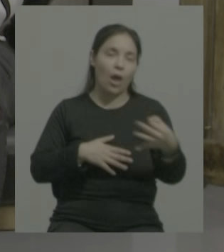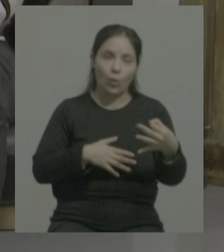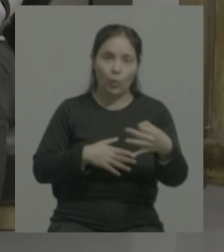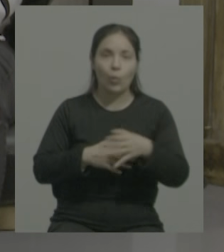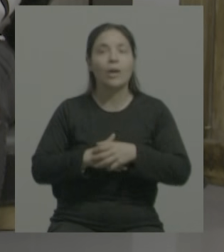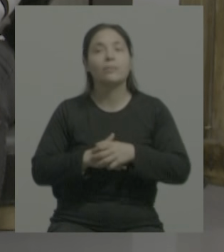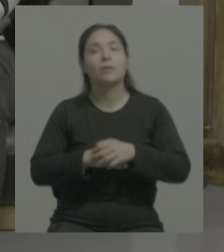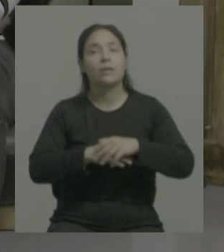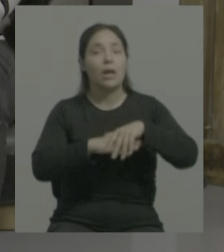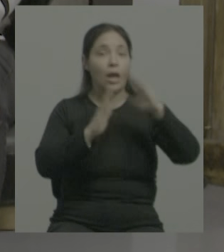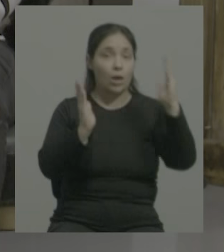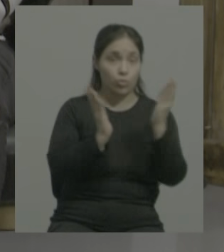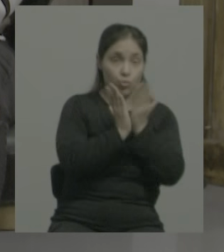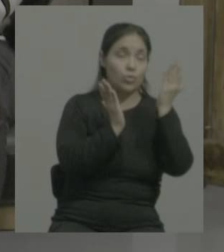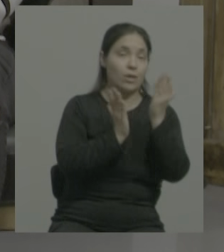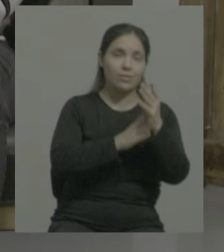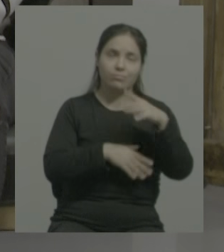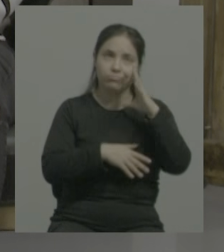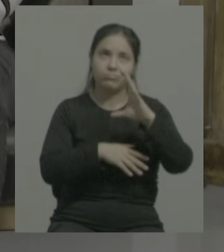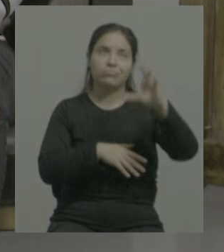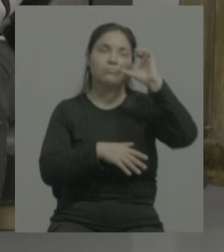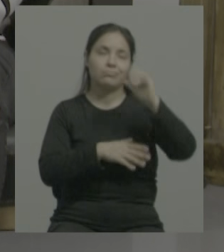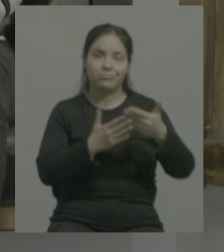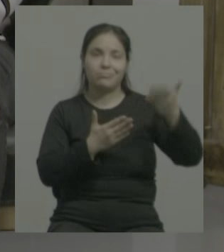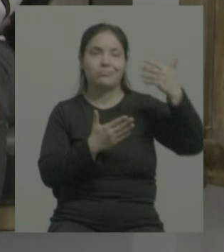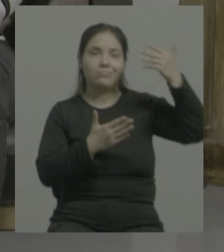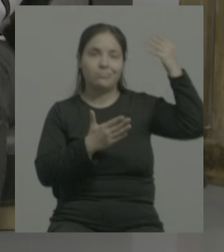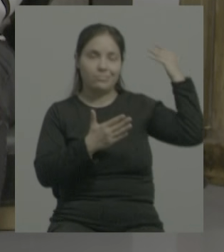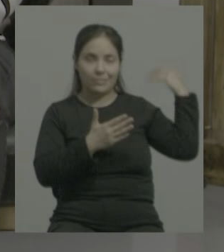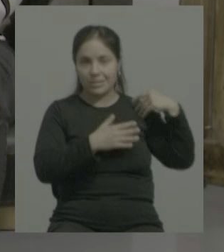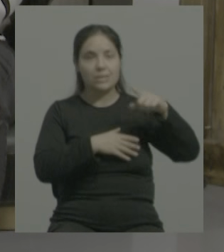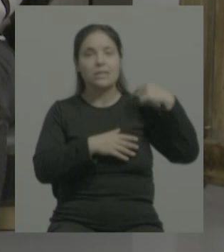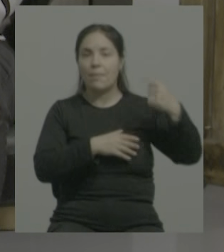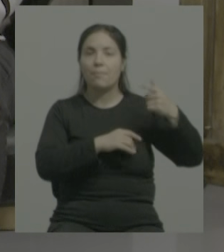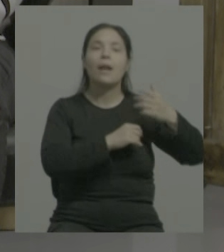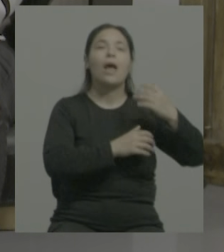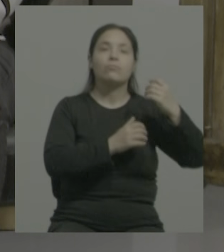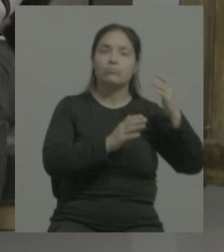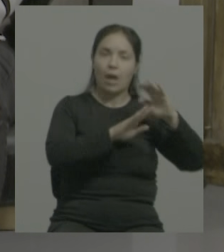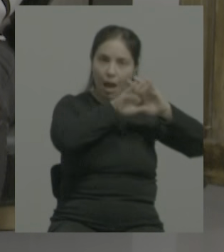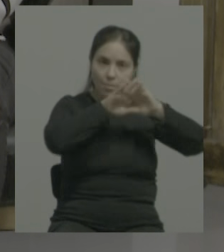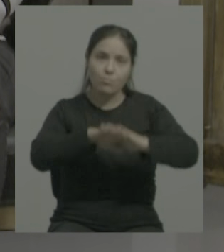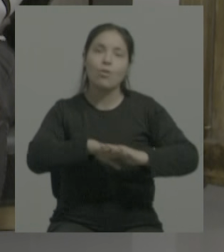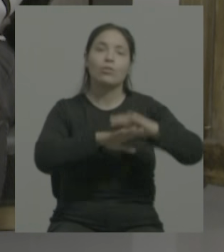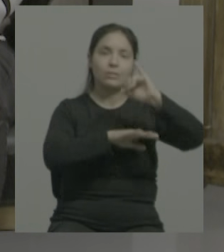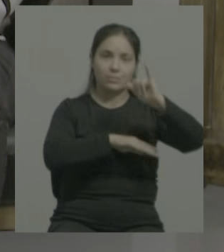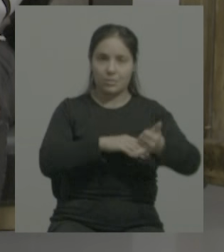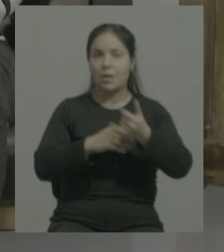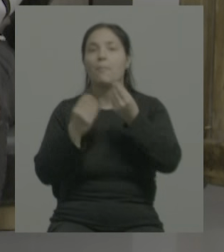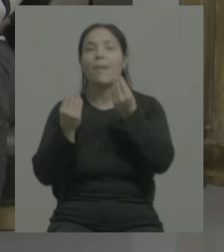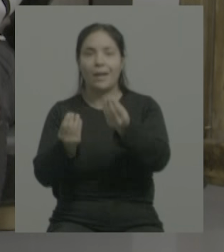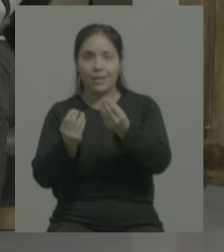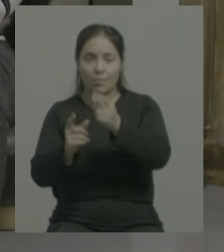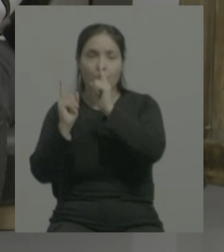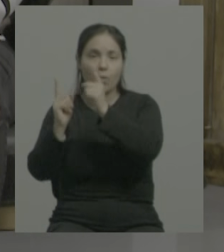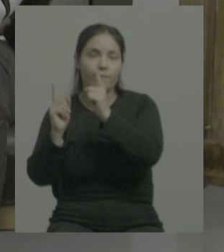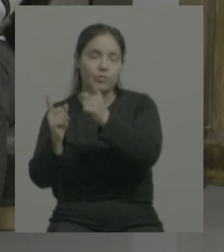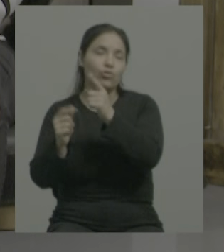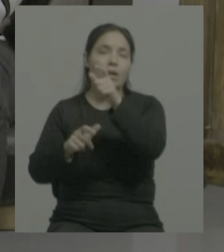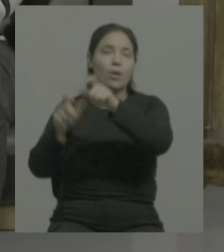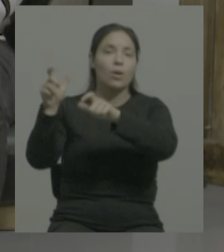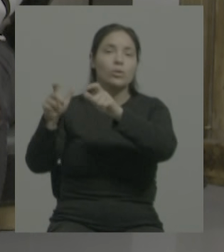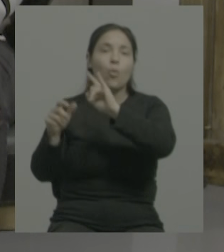desde que yo tengo uso de razón y anteriormente también, han acompañado históricamente la lucha por la recomposición salarial de los distintos